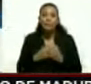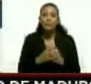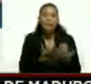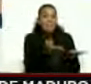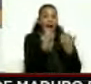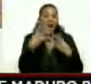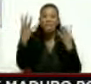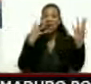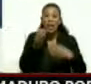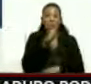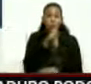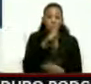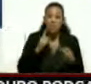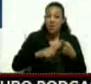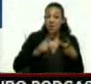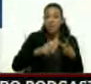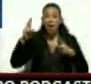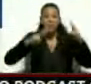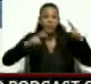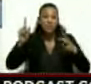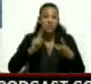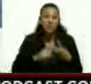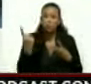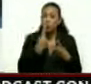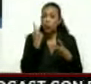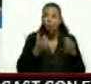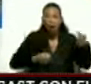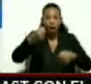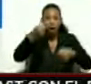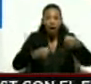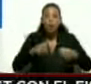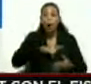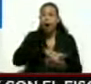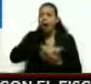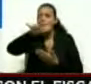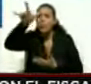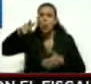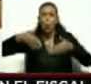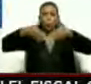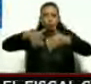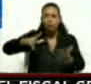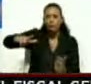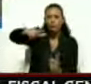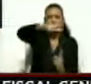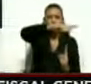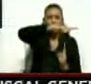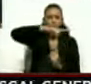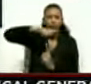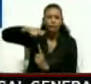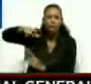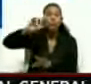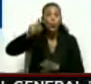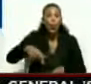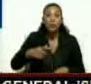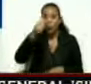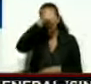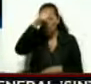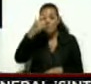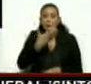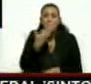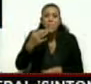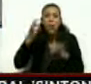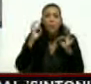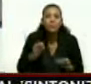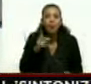tienen feria de comida, tienen exposición de no solamente vehículos, aviones, drones. Vengan hoy domingo, que es el mejor día donde se va